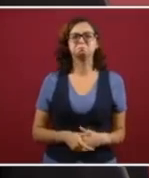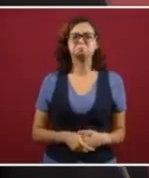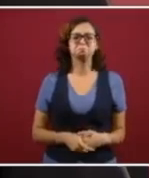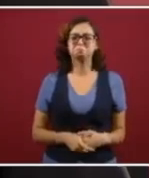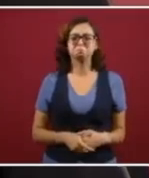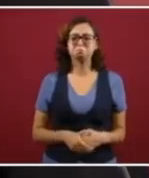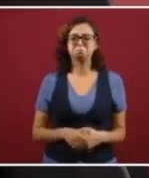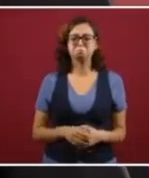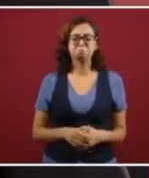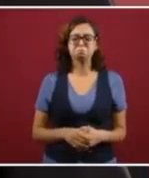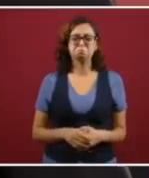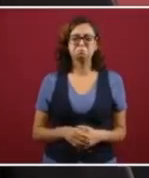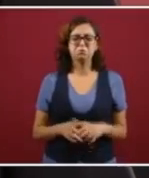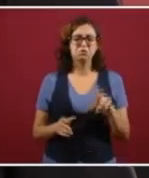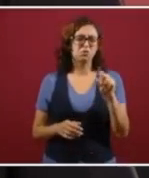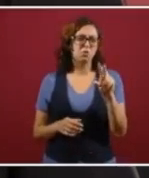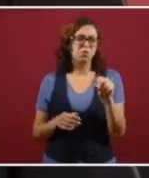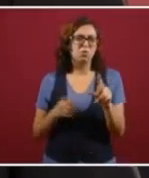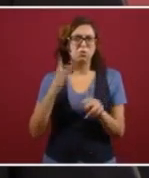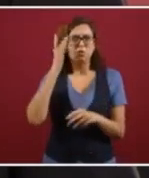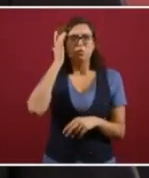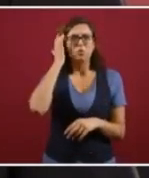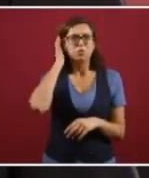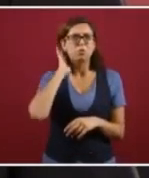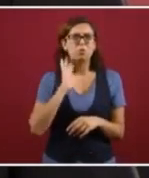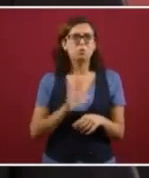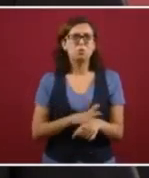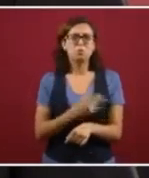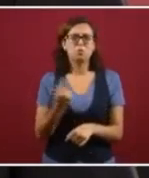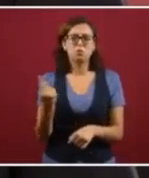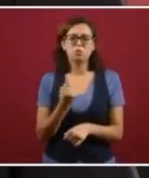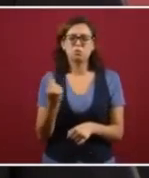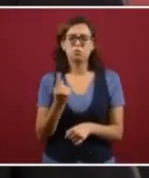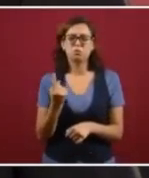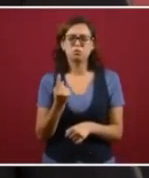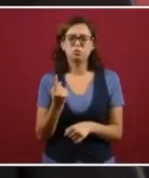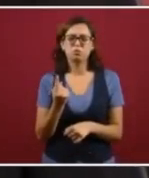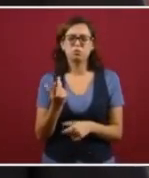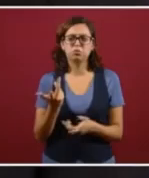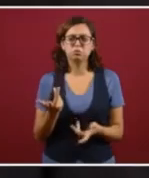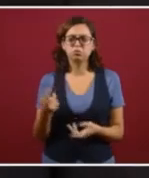Usted siempre van a criticar, o sea, ¿pero se expuso a los trabajadores?